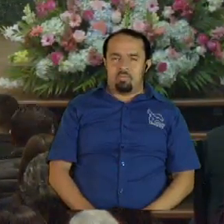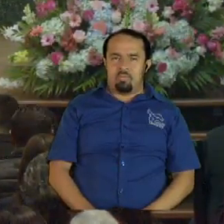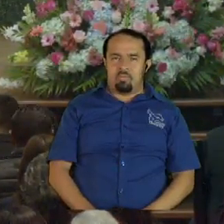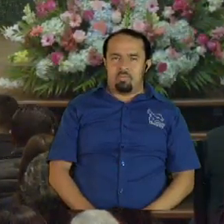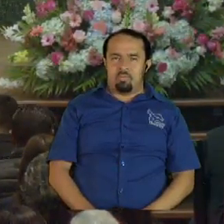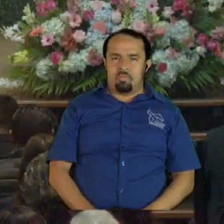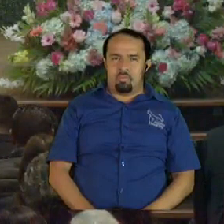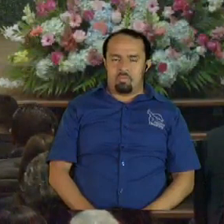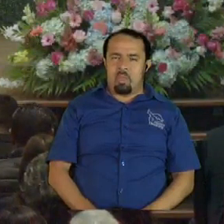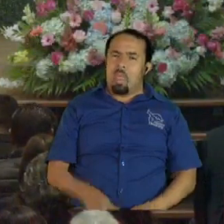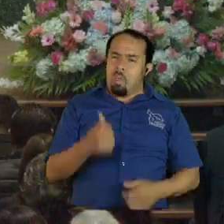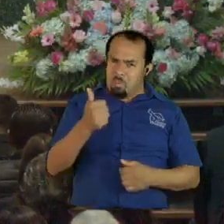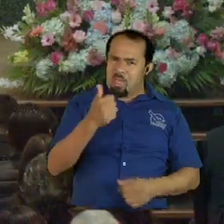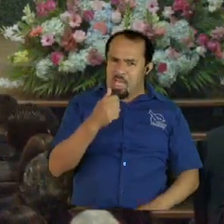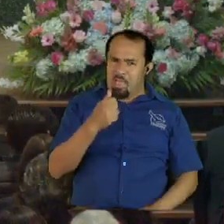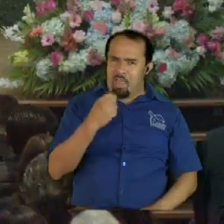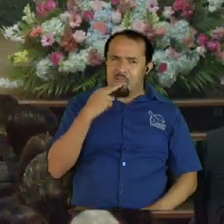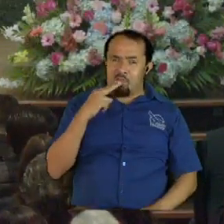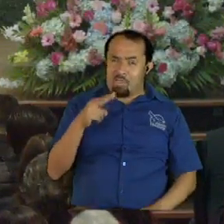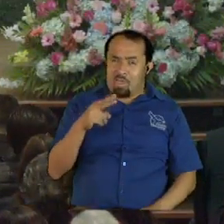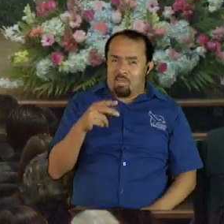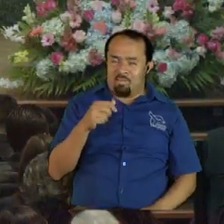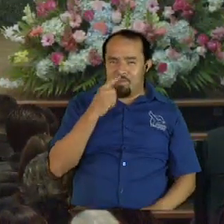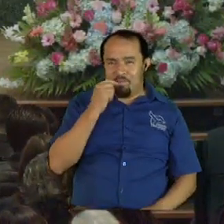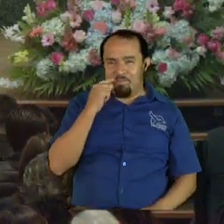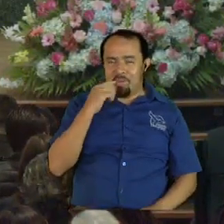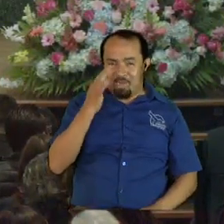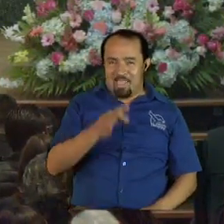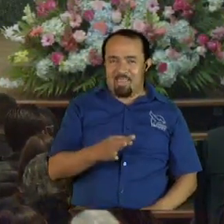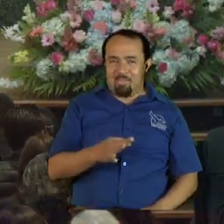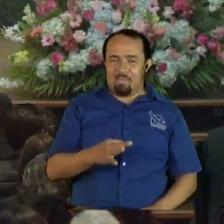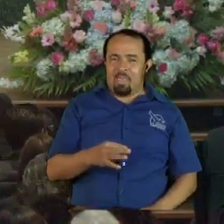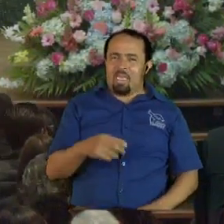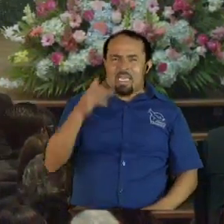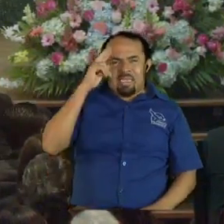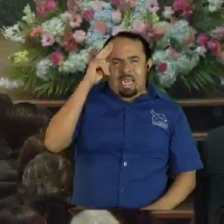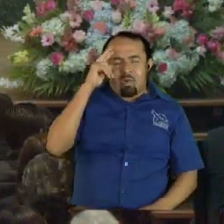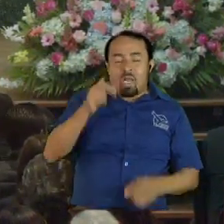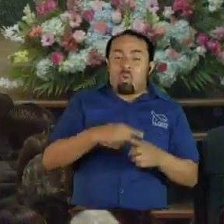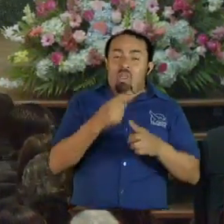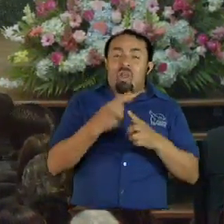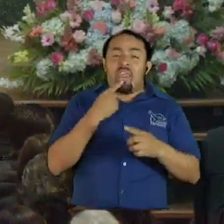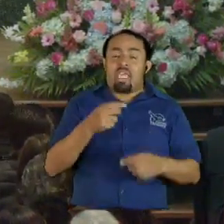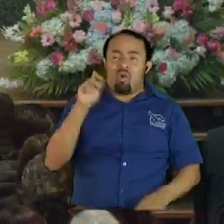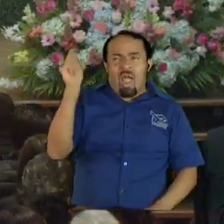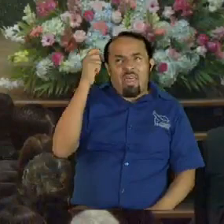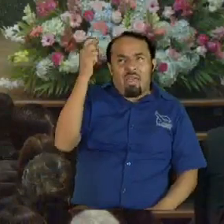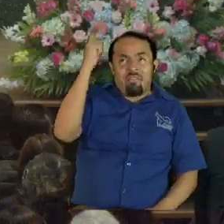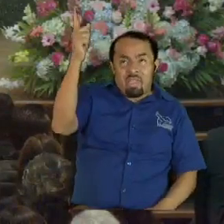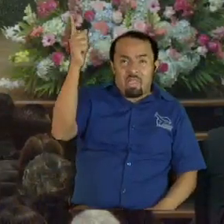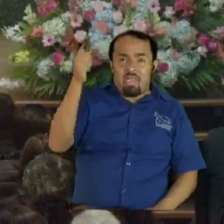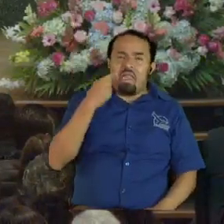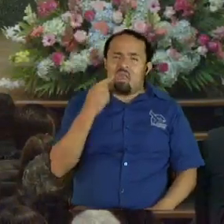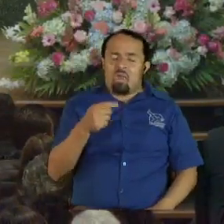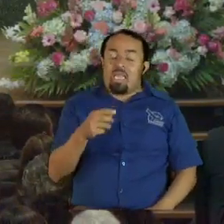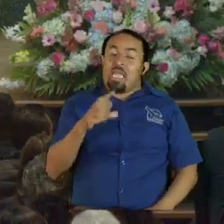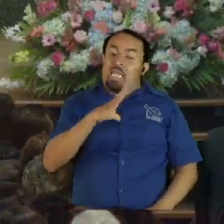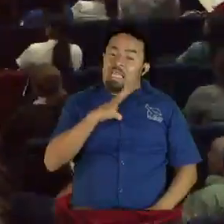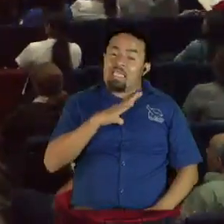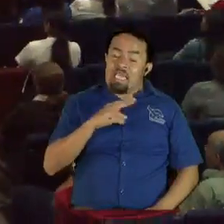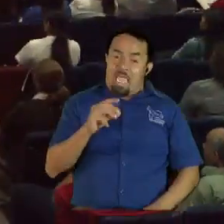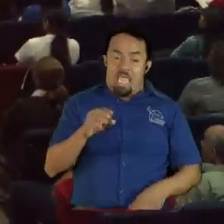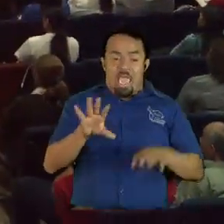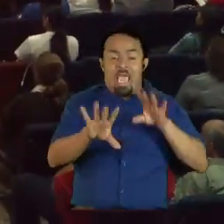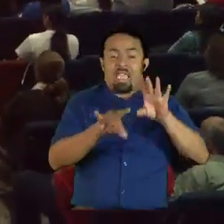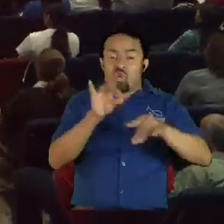Fíjate, buena noticia, ¿ah? ¿Se recuerda cuando le dijeron a David, tienes que elegir entre tres cosas? ¿Se